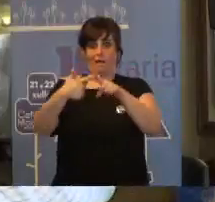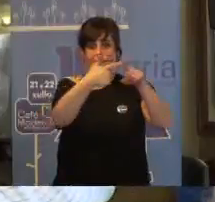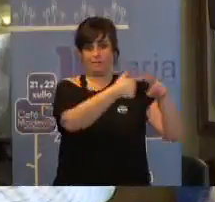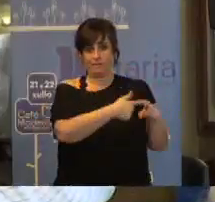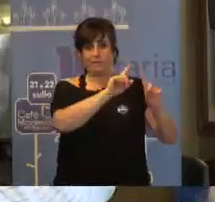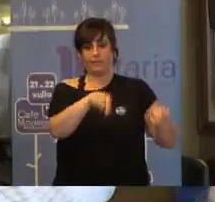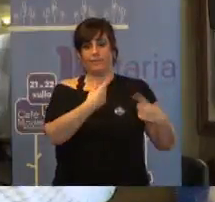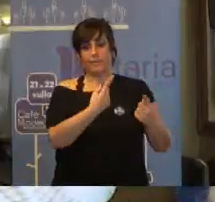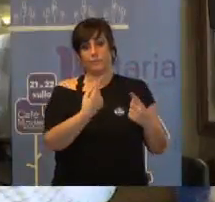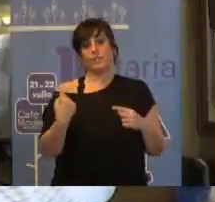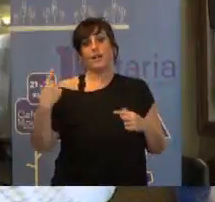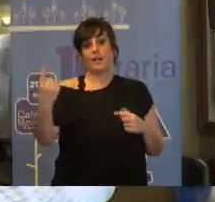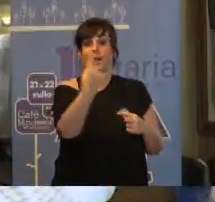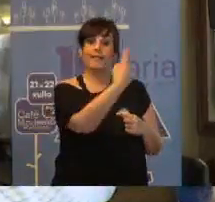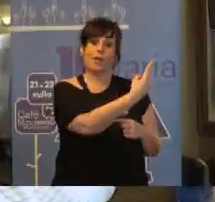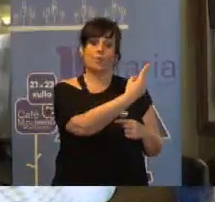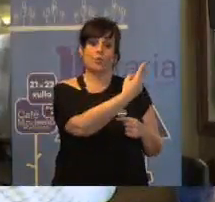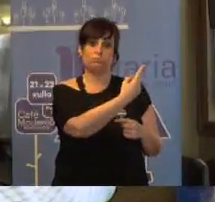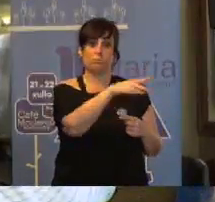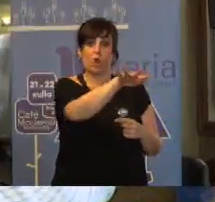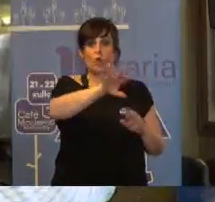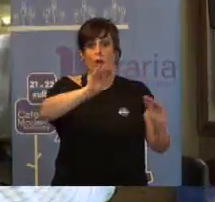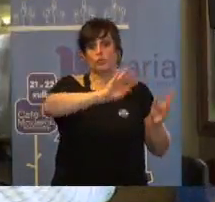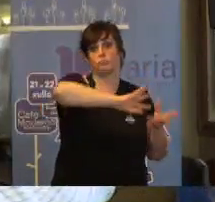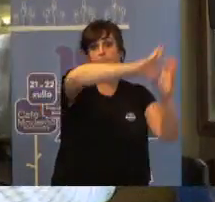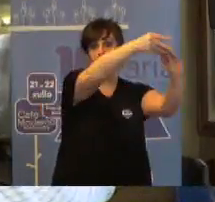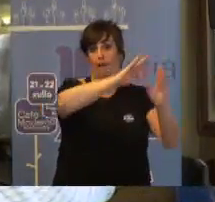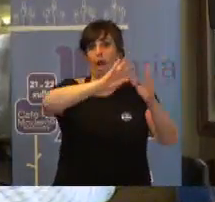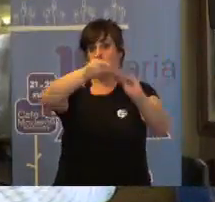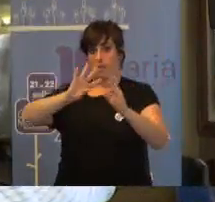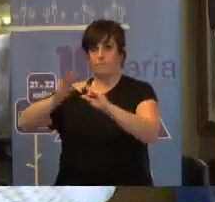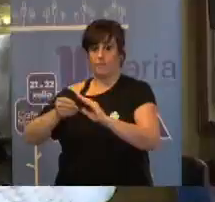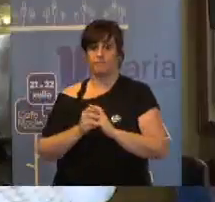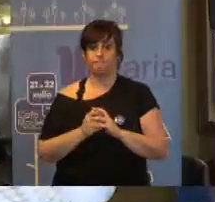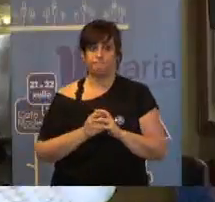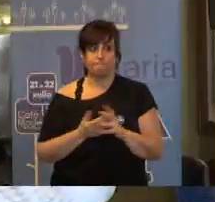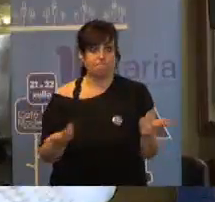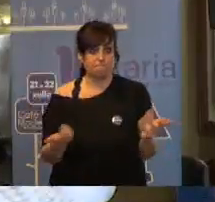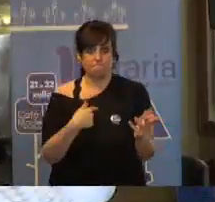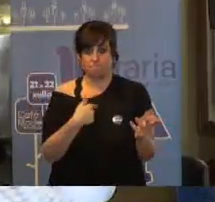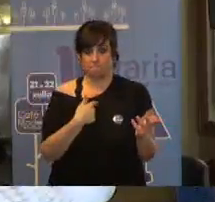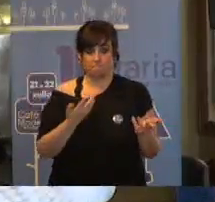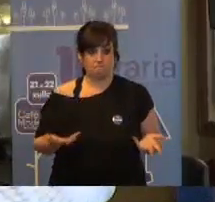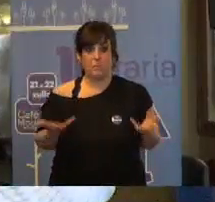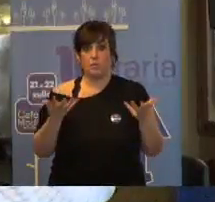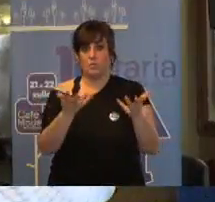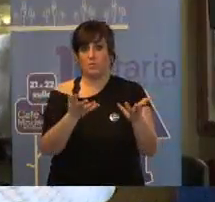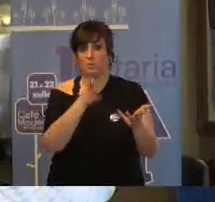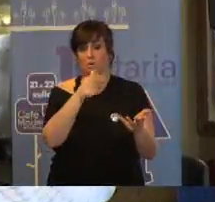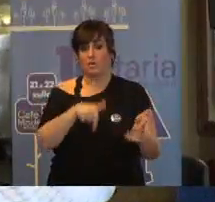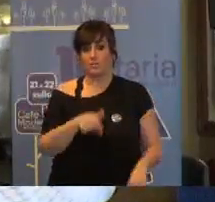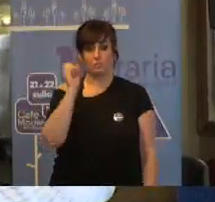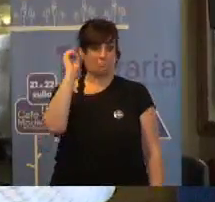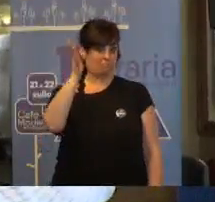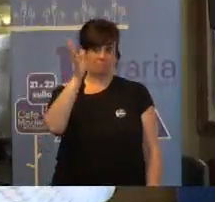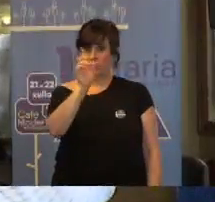quen ás súas localidades. Por poñer simplemente, que xa digo que isto non é unha ponencia, sino por poñer